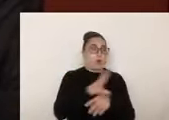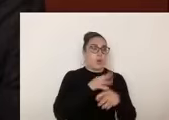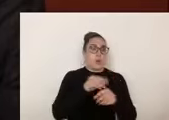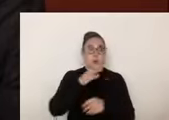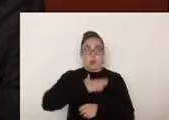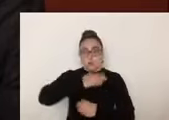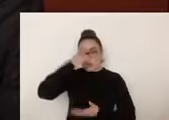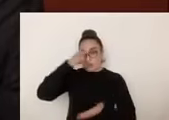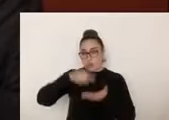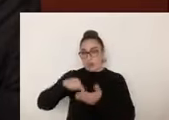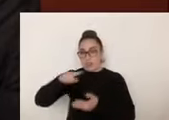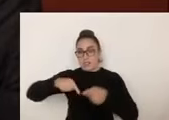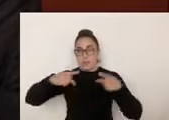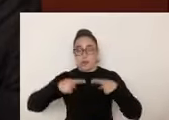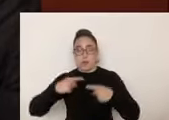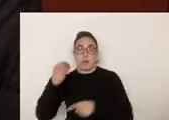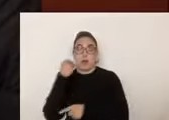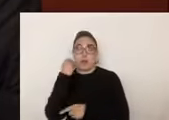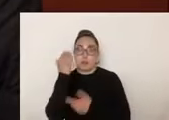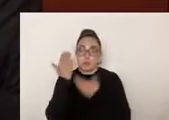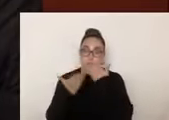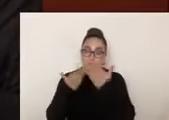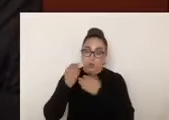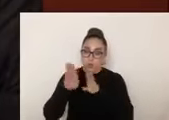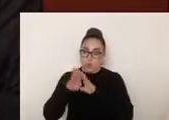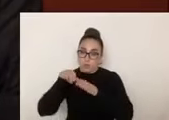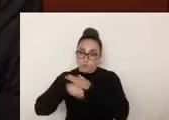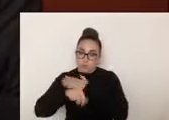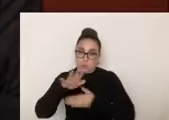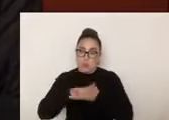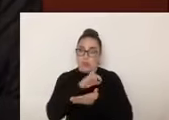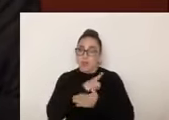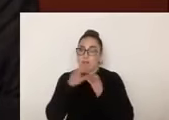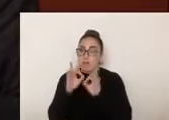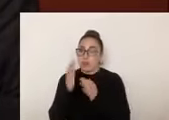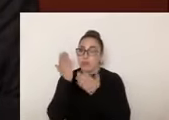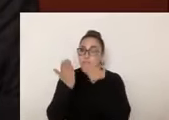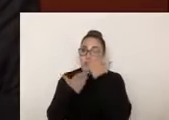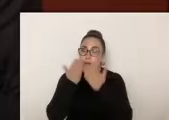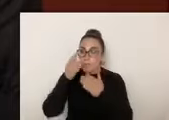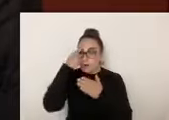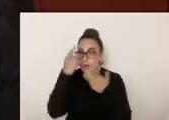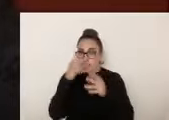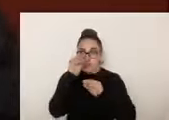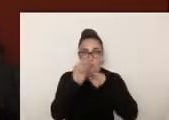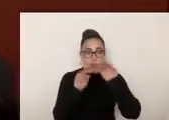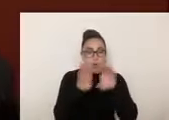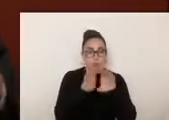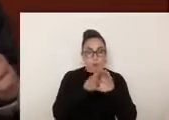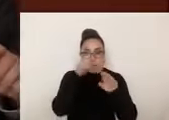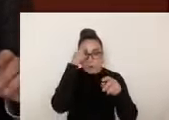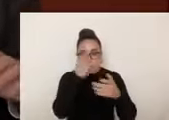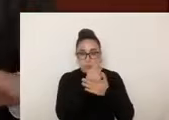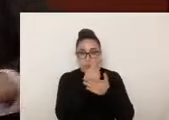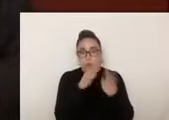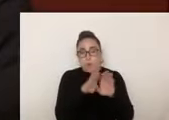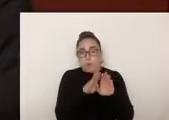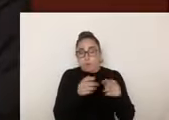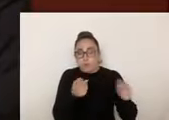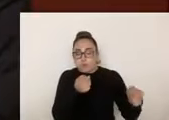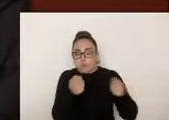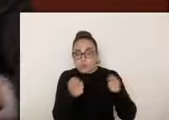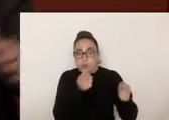penalistas deben participar muy activamente de la política criminal, pero deben aprender a hacer política criminal. Porque la idea del penalista ahora mismo es que yo